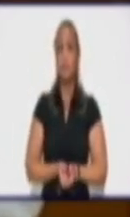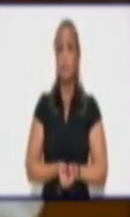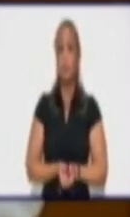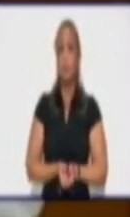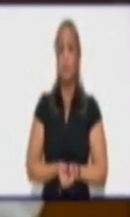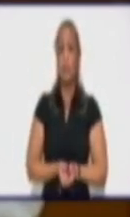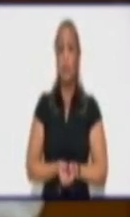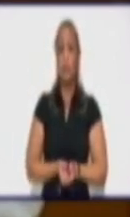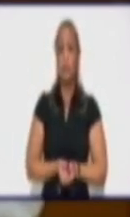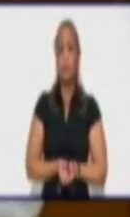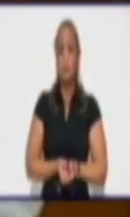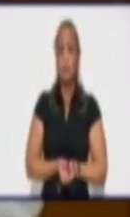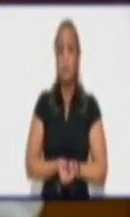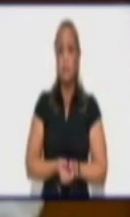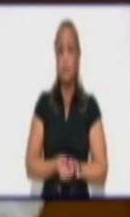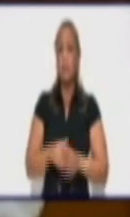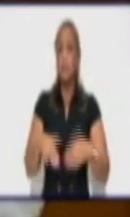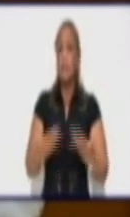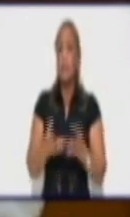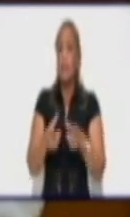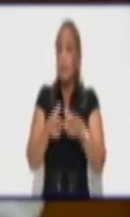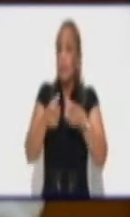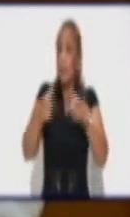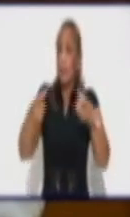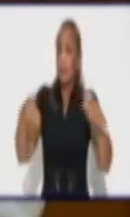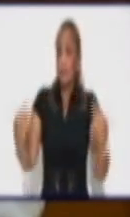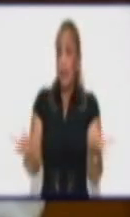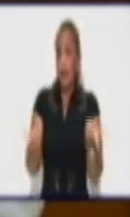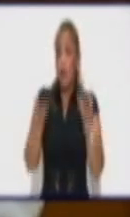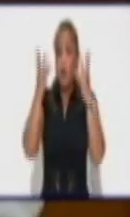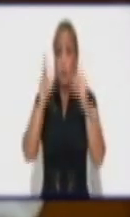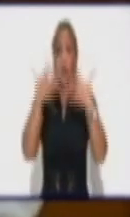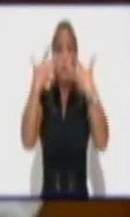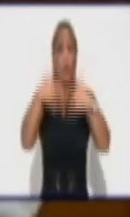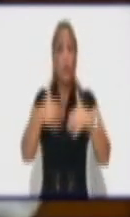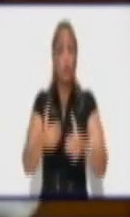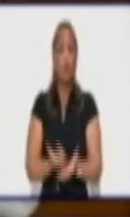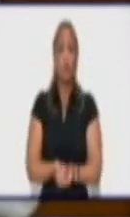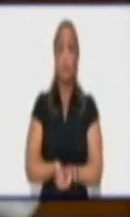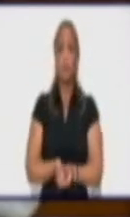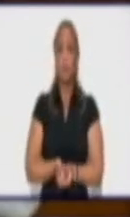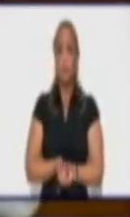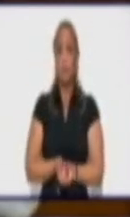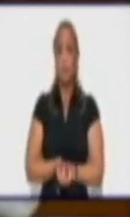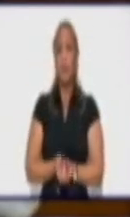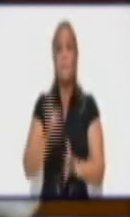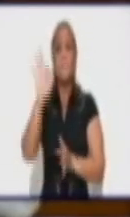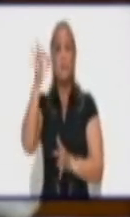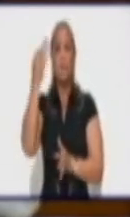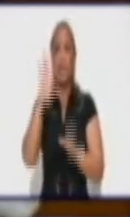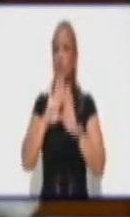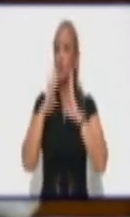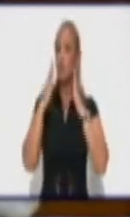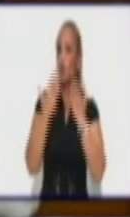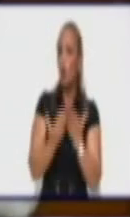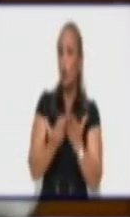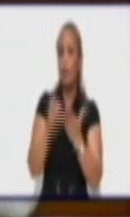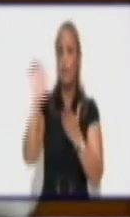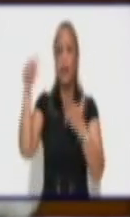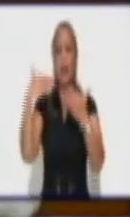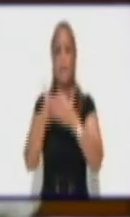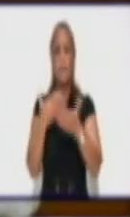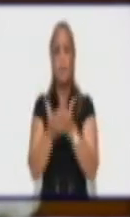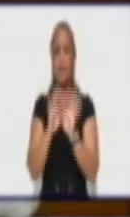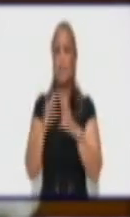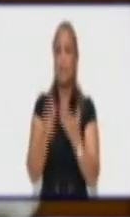exportar es incrementar los volúmenes de producción en perfeccionar toda la gestión de nuestras empresas de los textos los